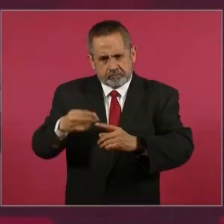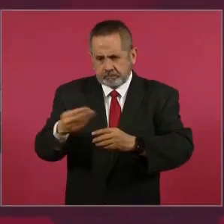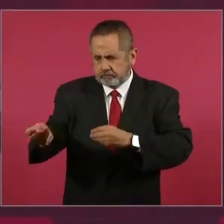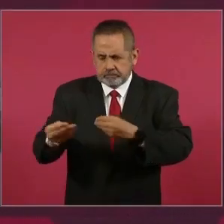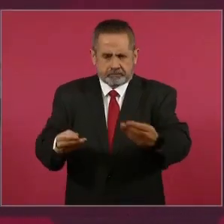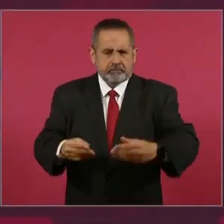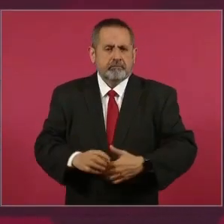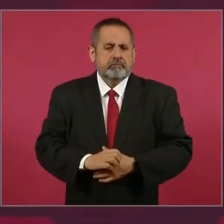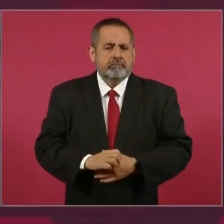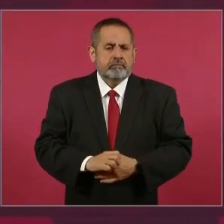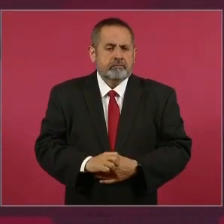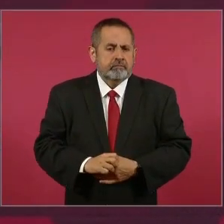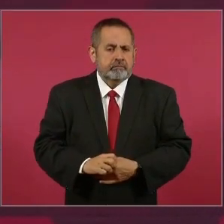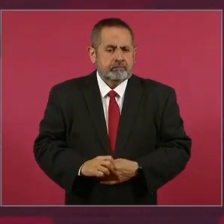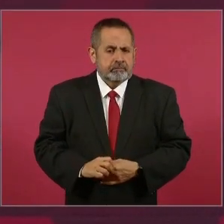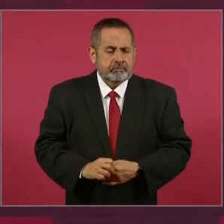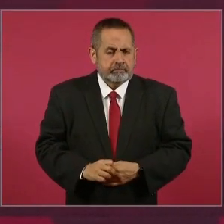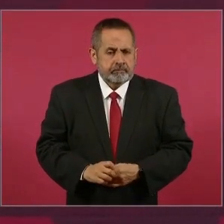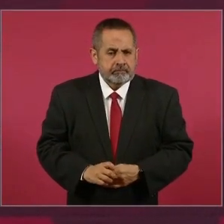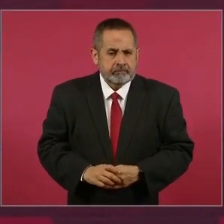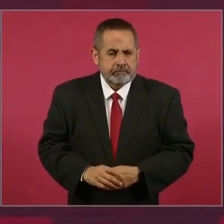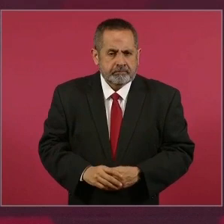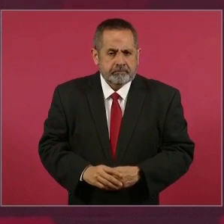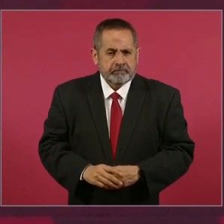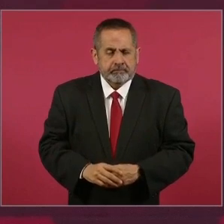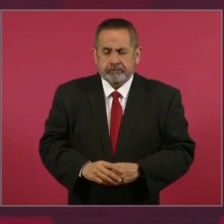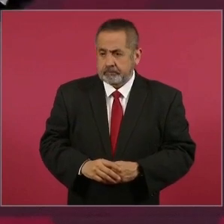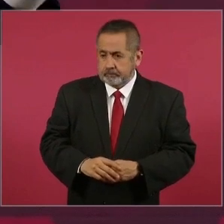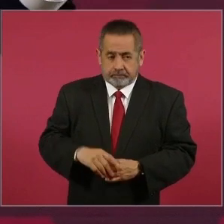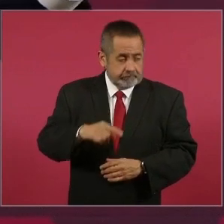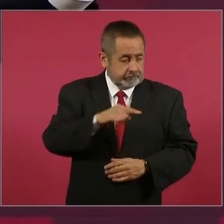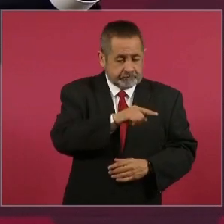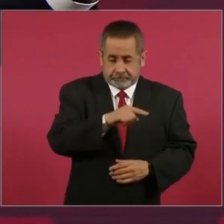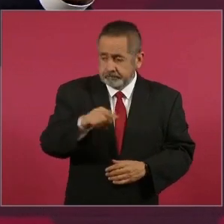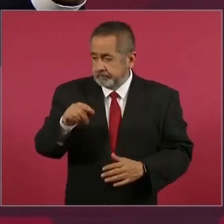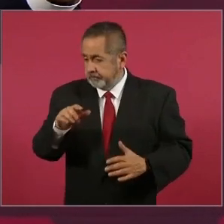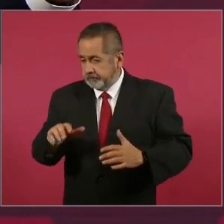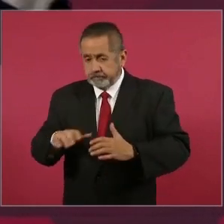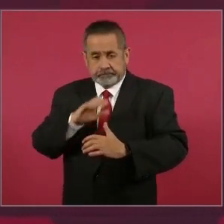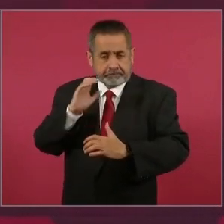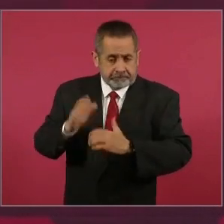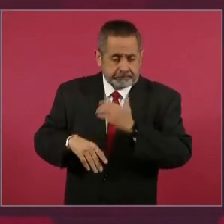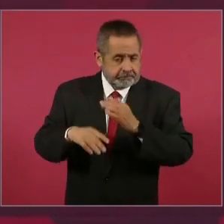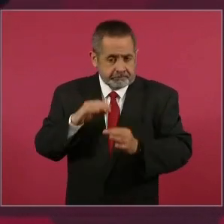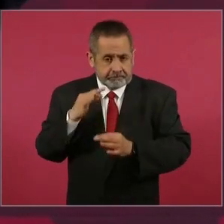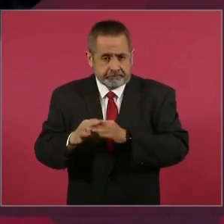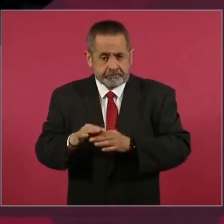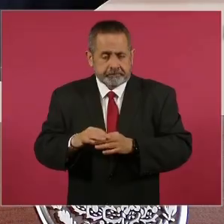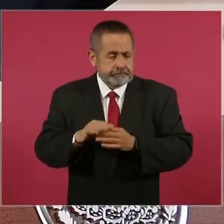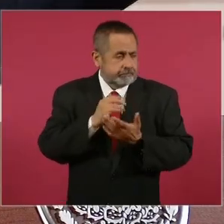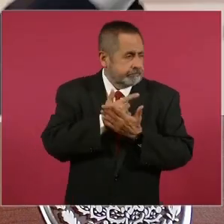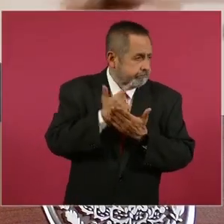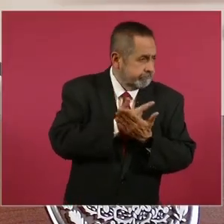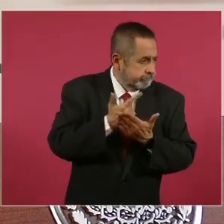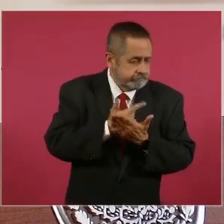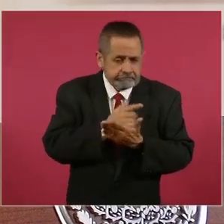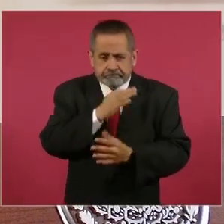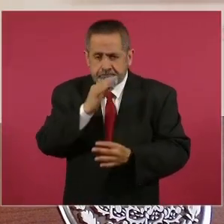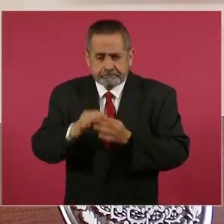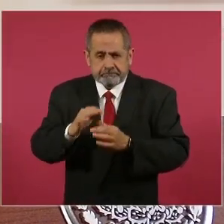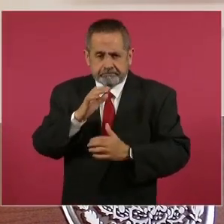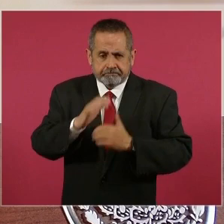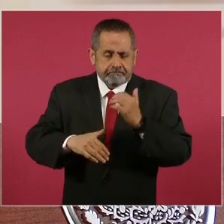México una vez que terminen Ojalá y lo hagan